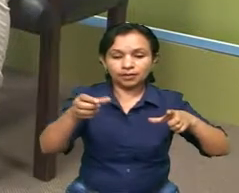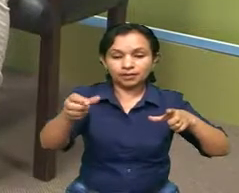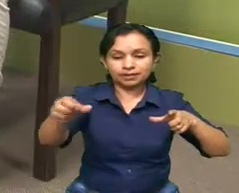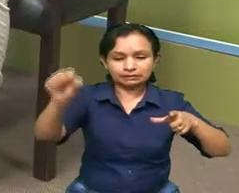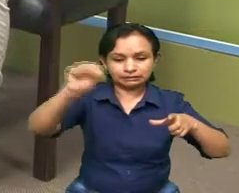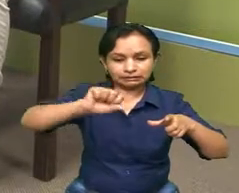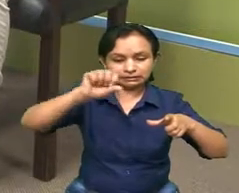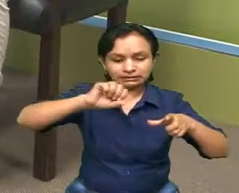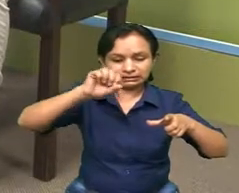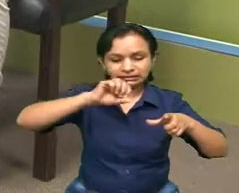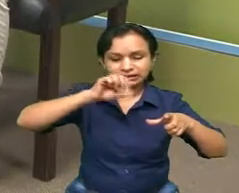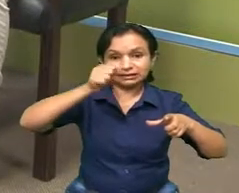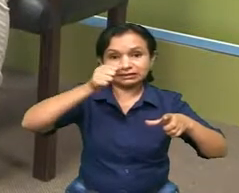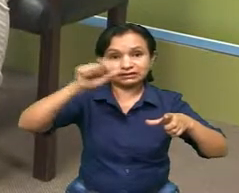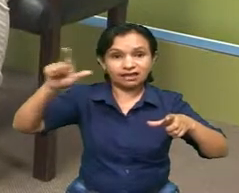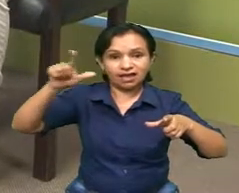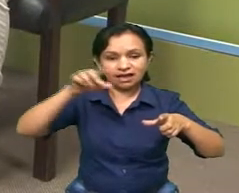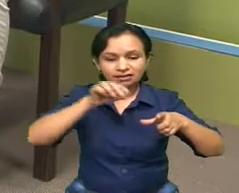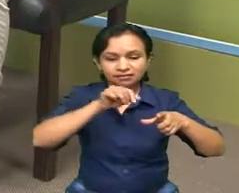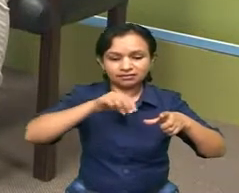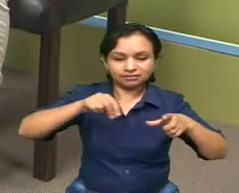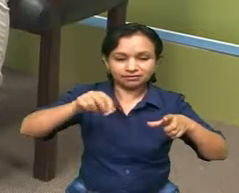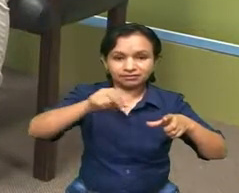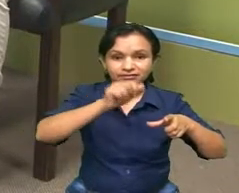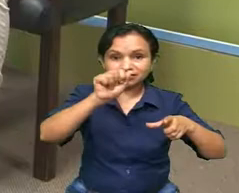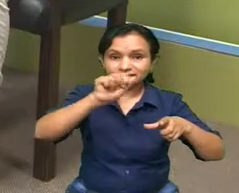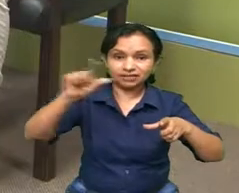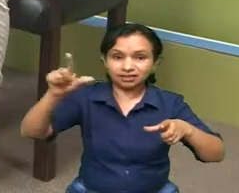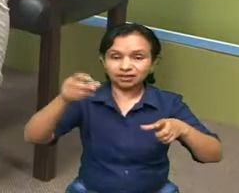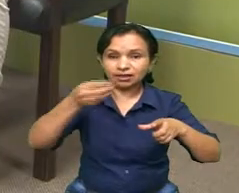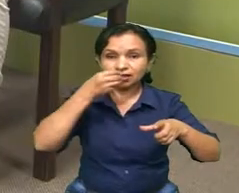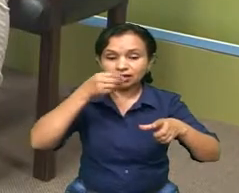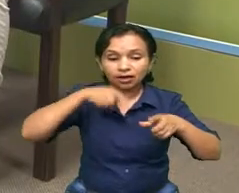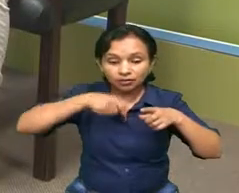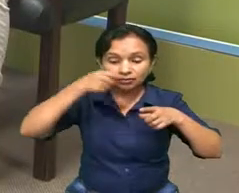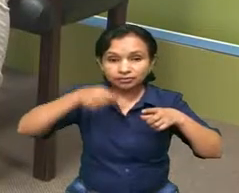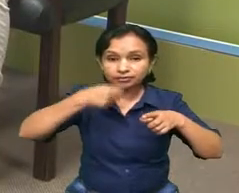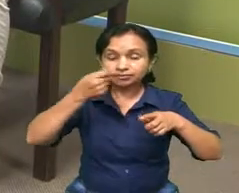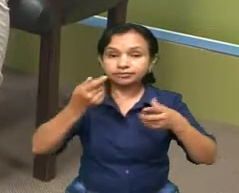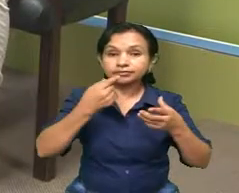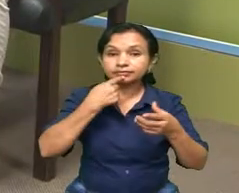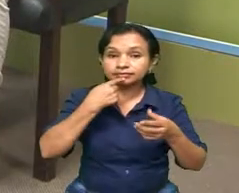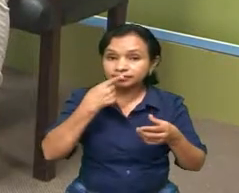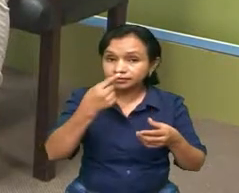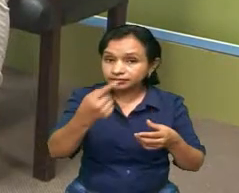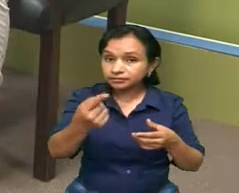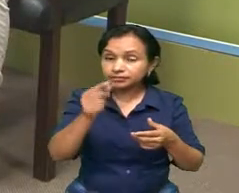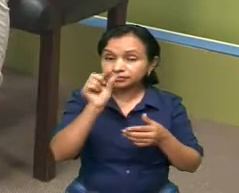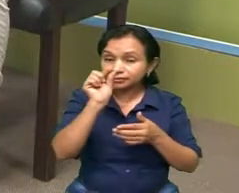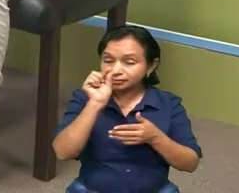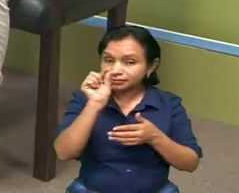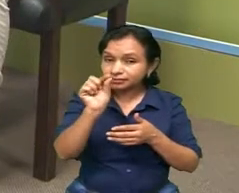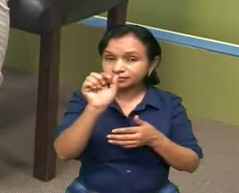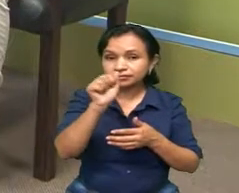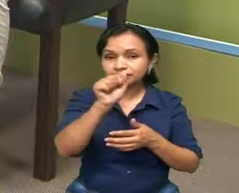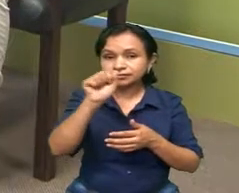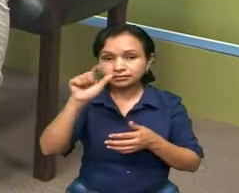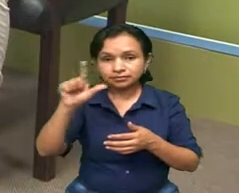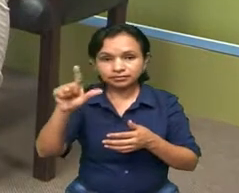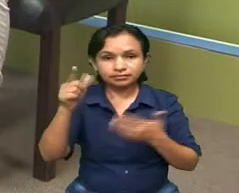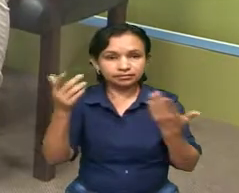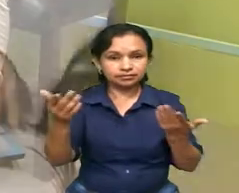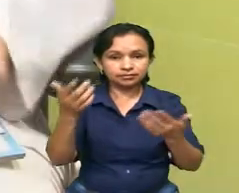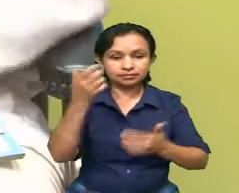sal y le echamos más sal, le estamos agregando más sal a la comida. Entonces, se les orienta con poca sal. Y si ya